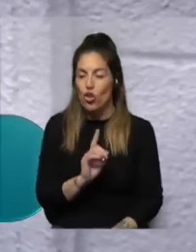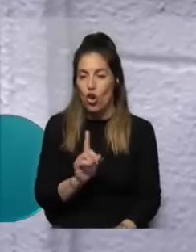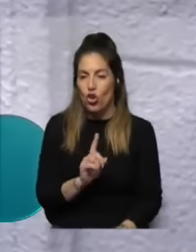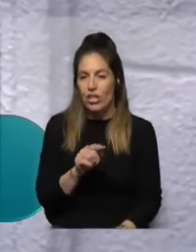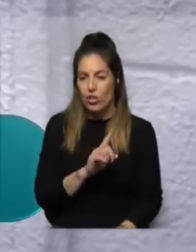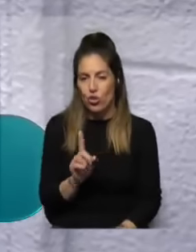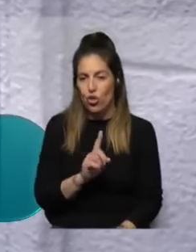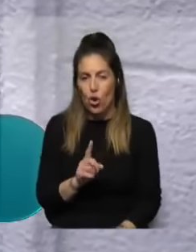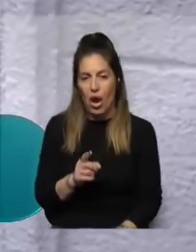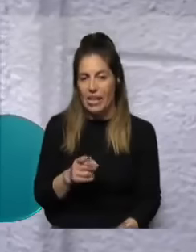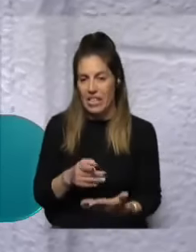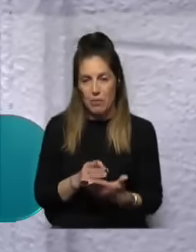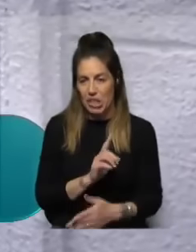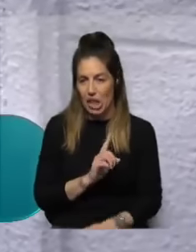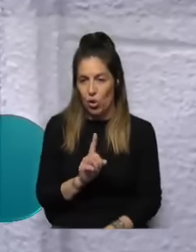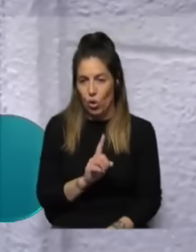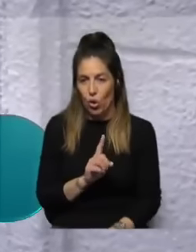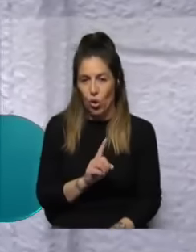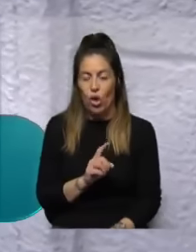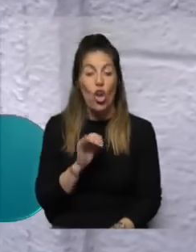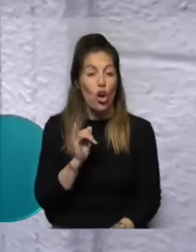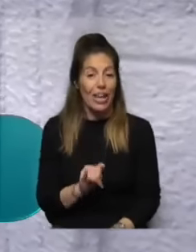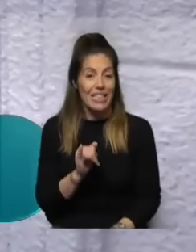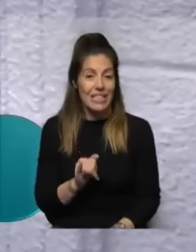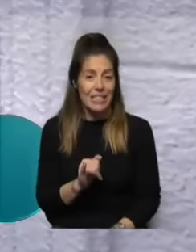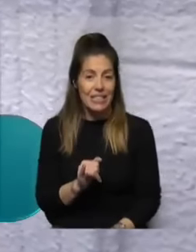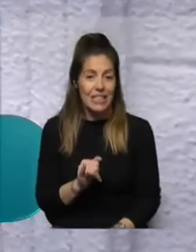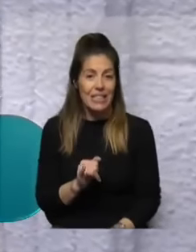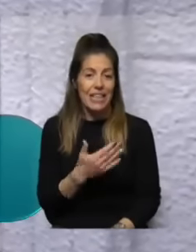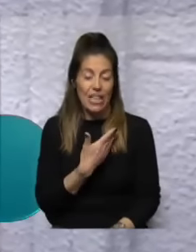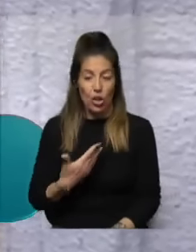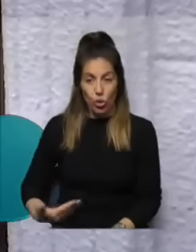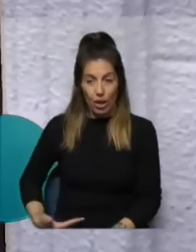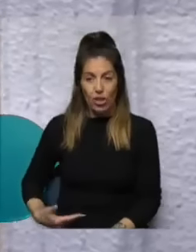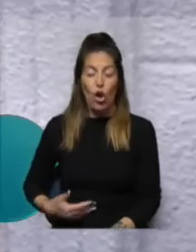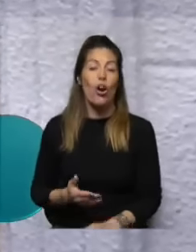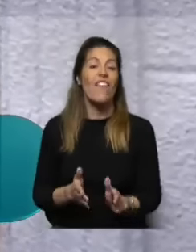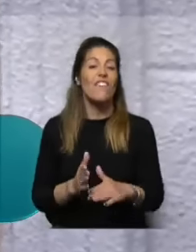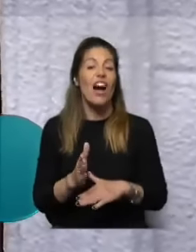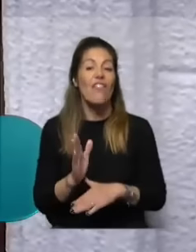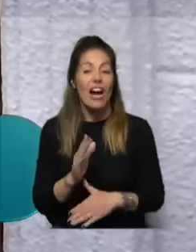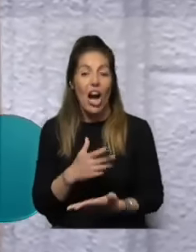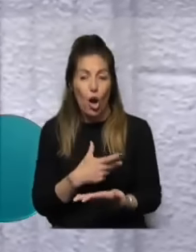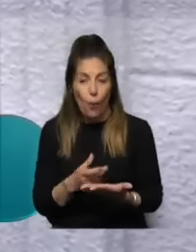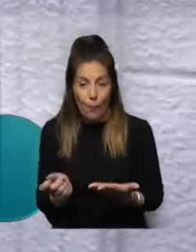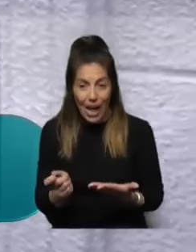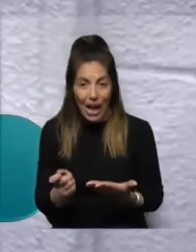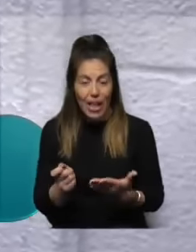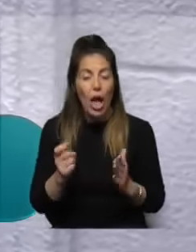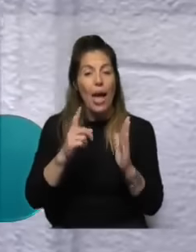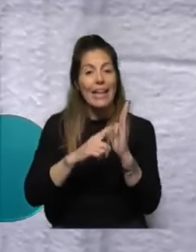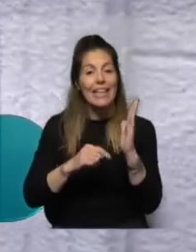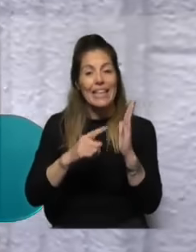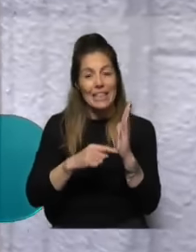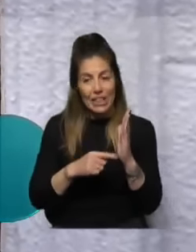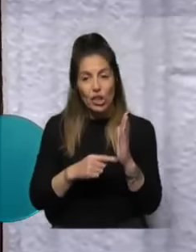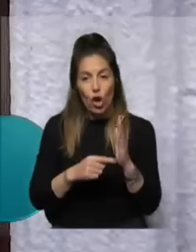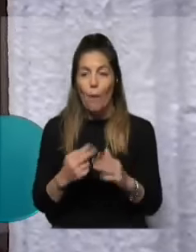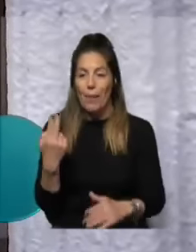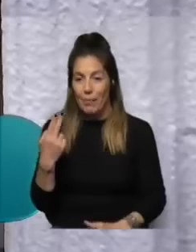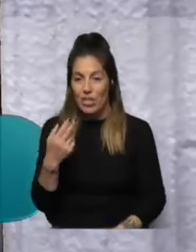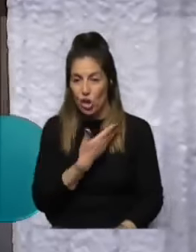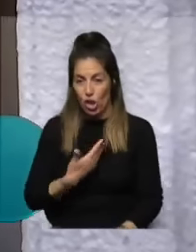no hay un límite. Lo que sí son, bueno, o propietarios, promitentes compradores, inquilinos con permiso del propietario,